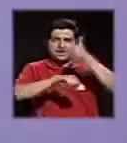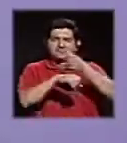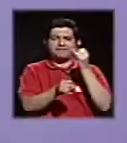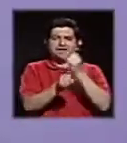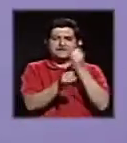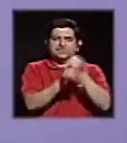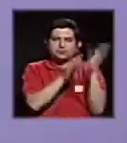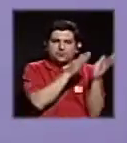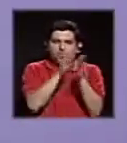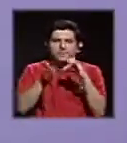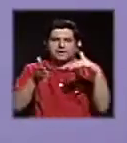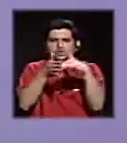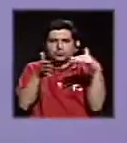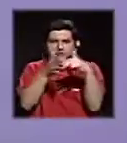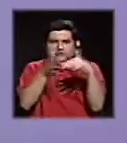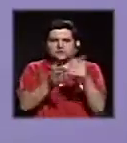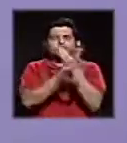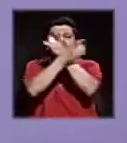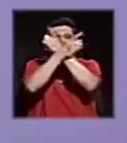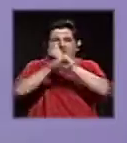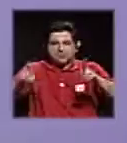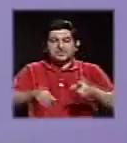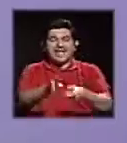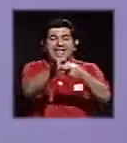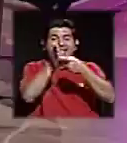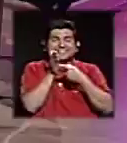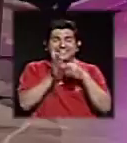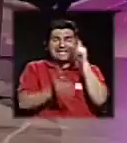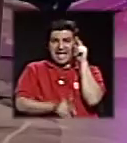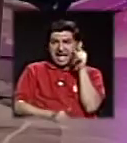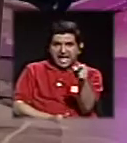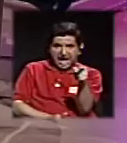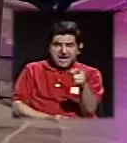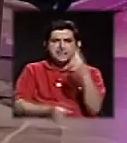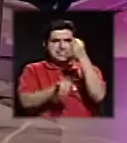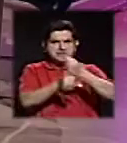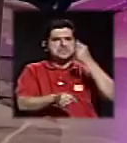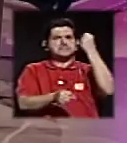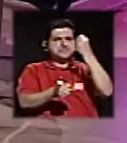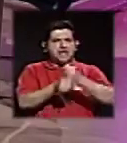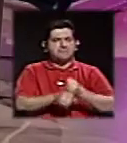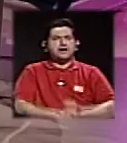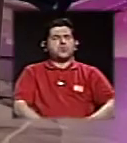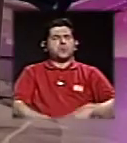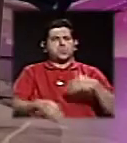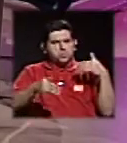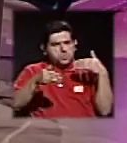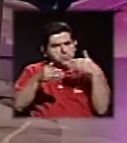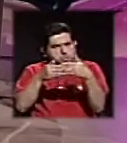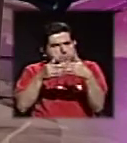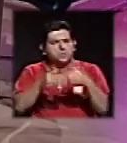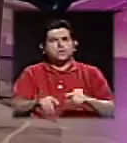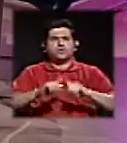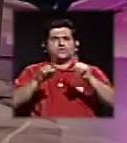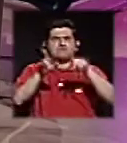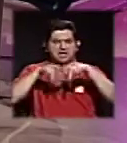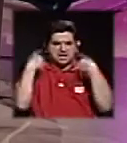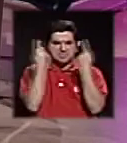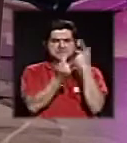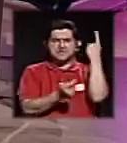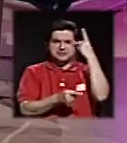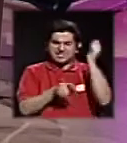de formación y estudios en democracia y le exige también un trabajo muy estrecho en conjunto con los partidos